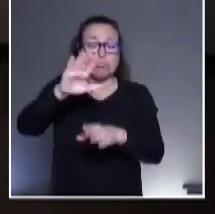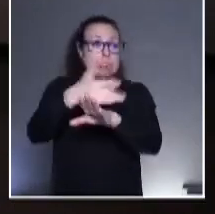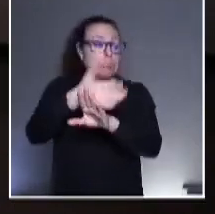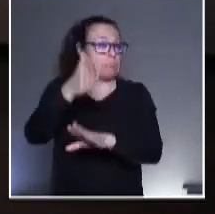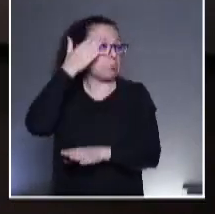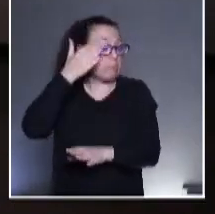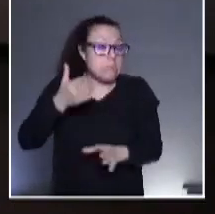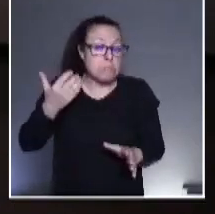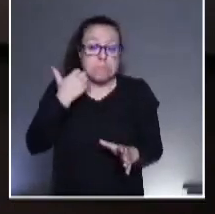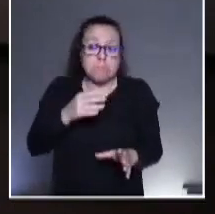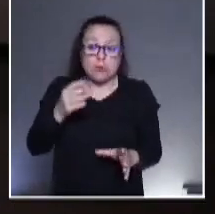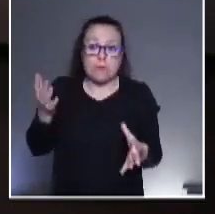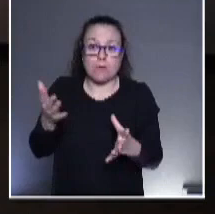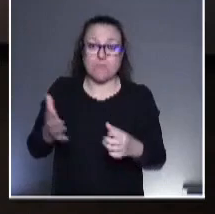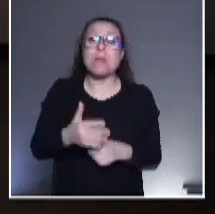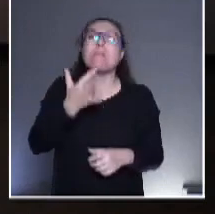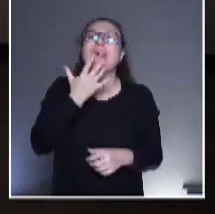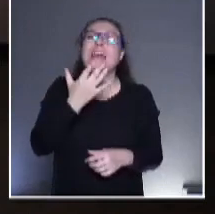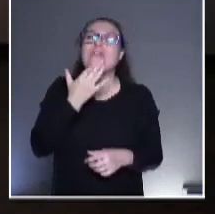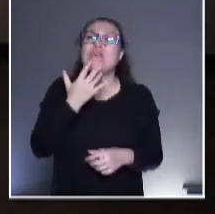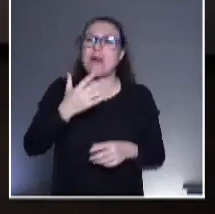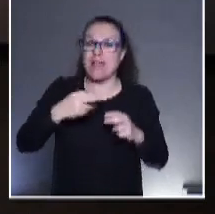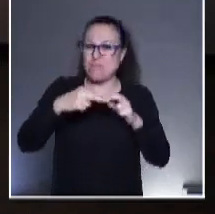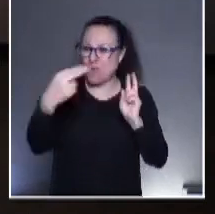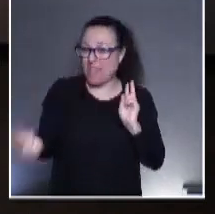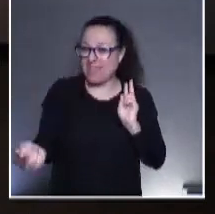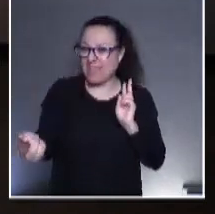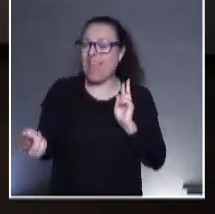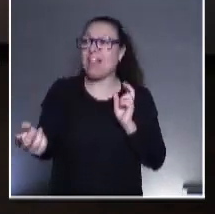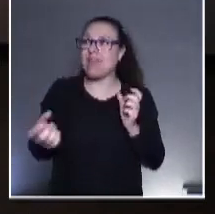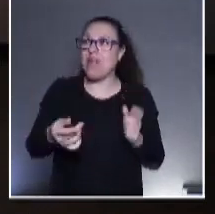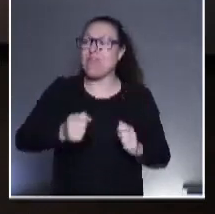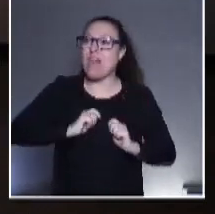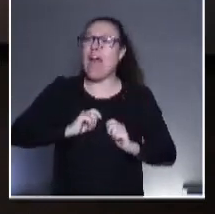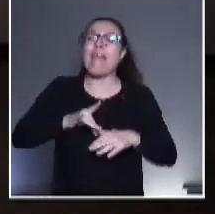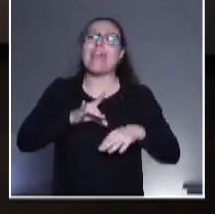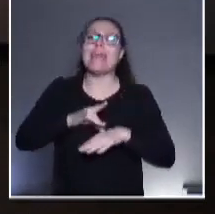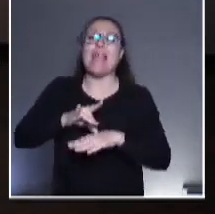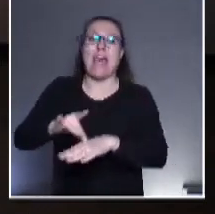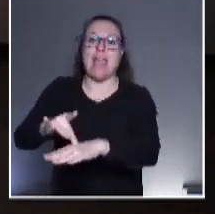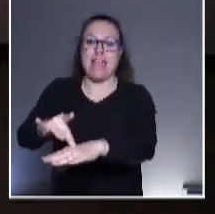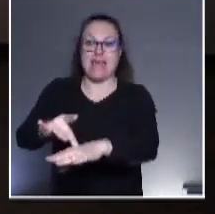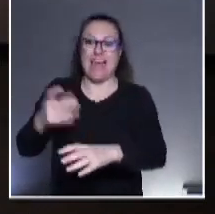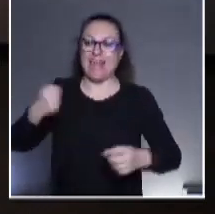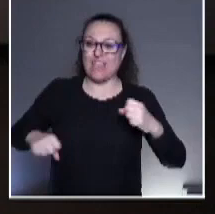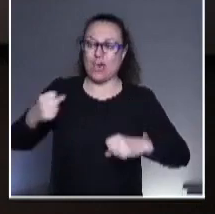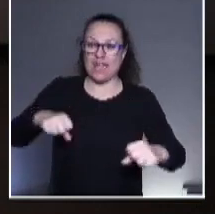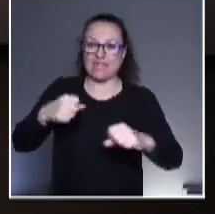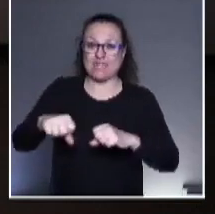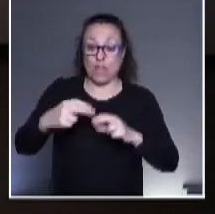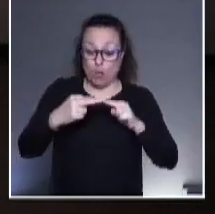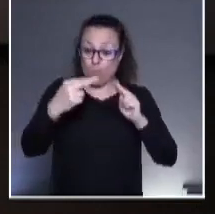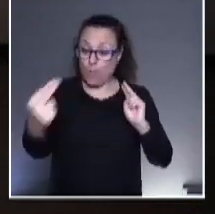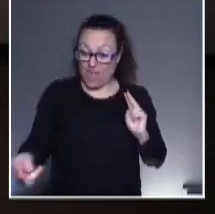interesante que la metáfora del puente haya sido la que ha guiado nuestra acción, porque el puente